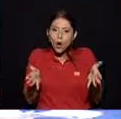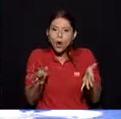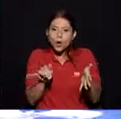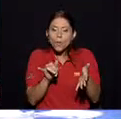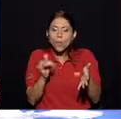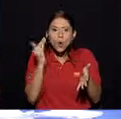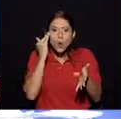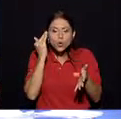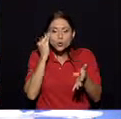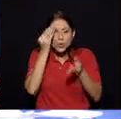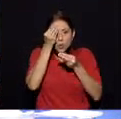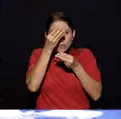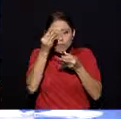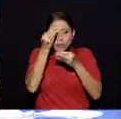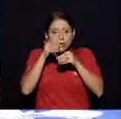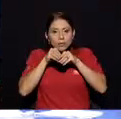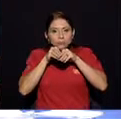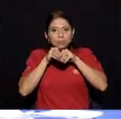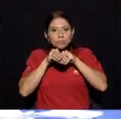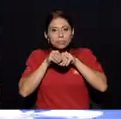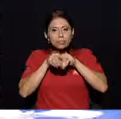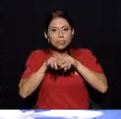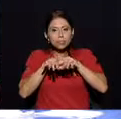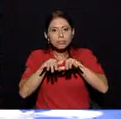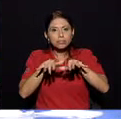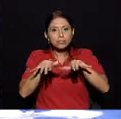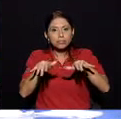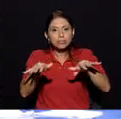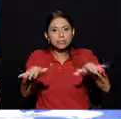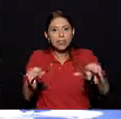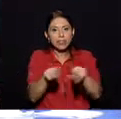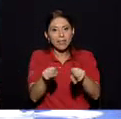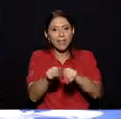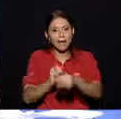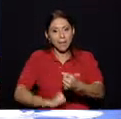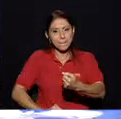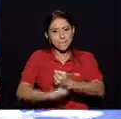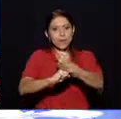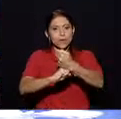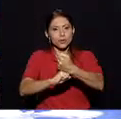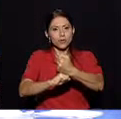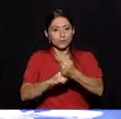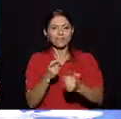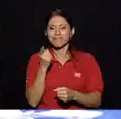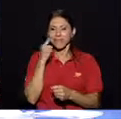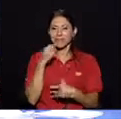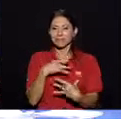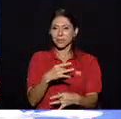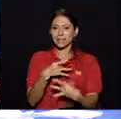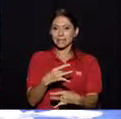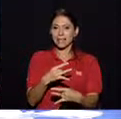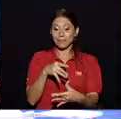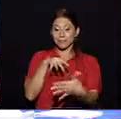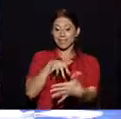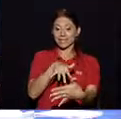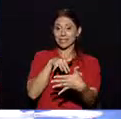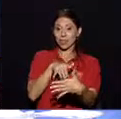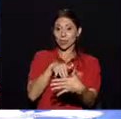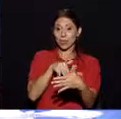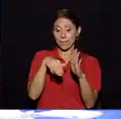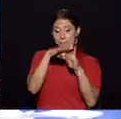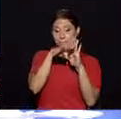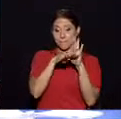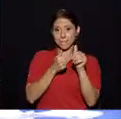de patrones de crianza, en la primera parte, le preguntamos a la gente que cuáles son las necesidades de los niños y las niñas. Y ahí sale clarísimo, incluyendo